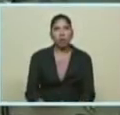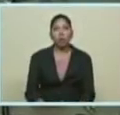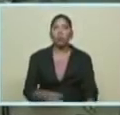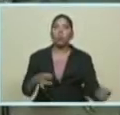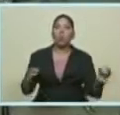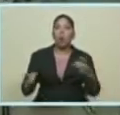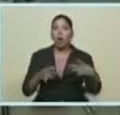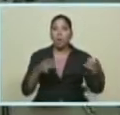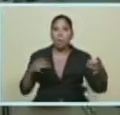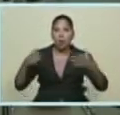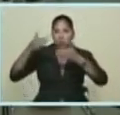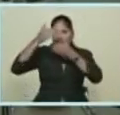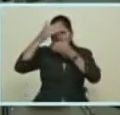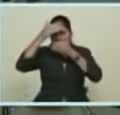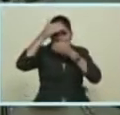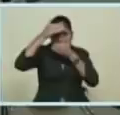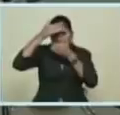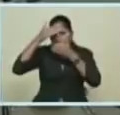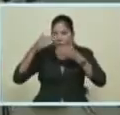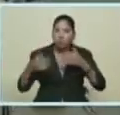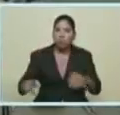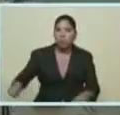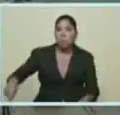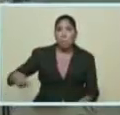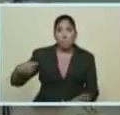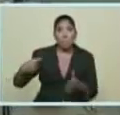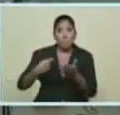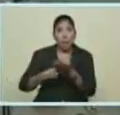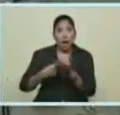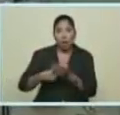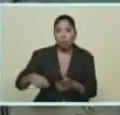guarimberos, mercenarios a sueldo.